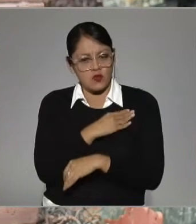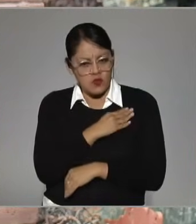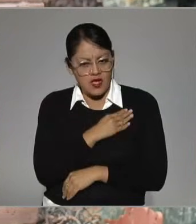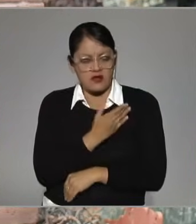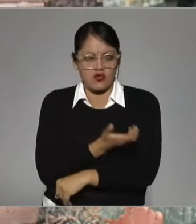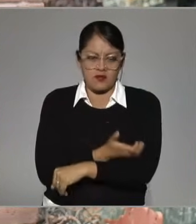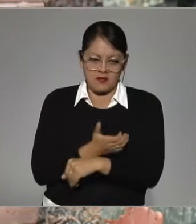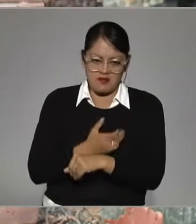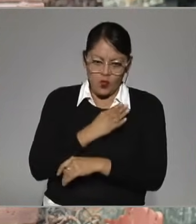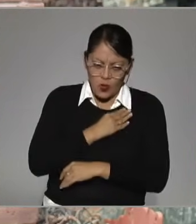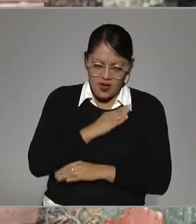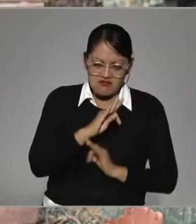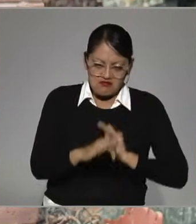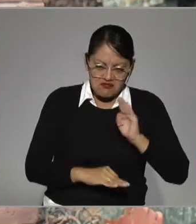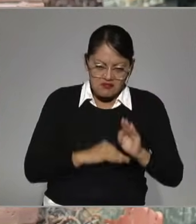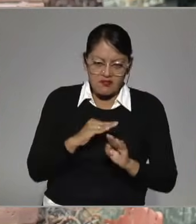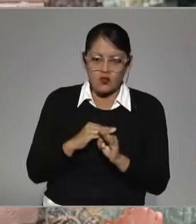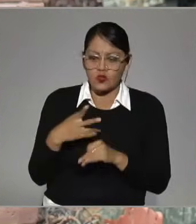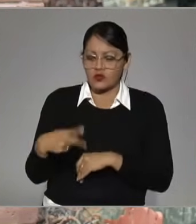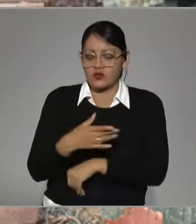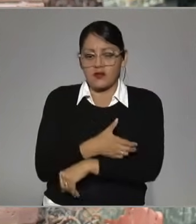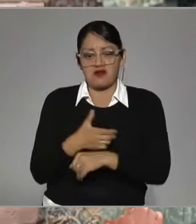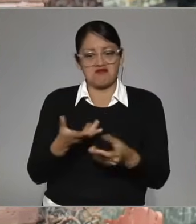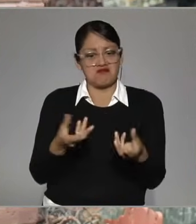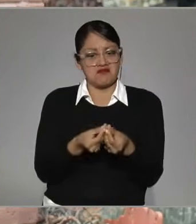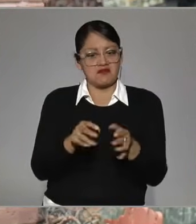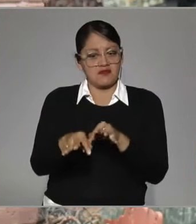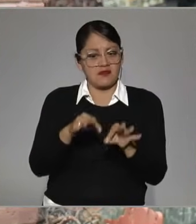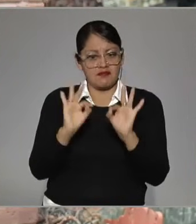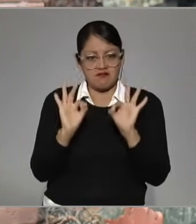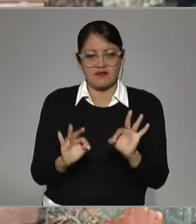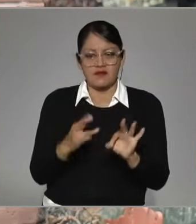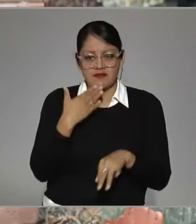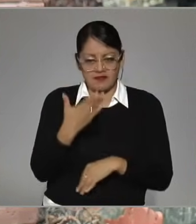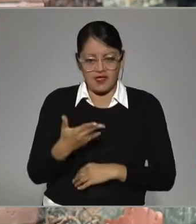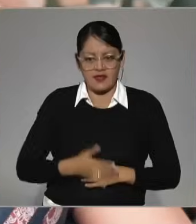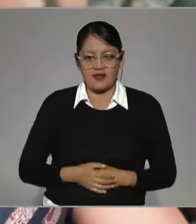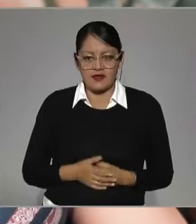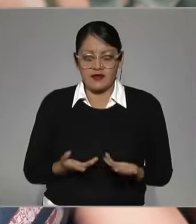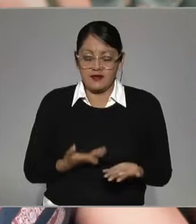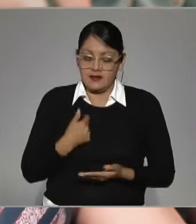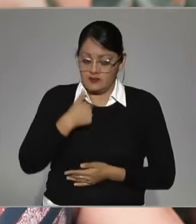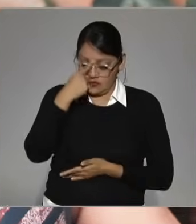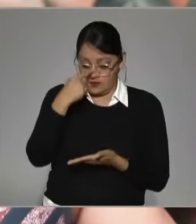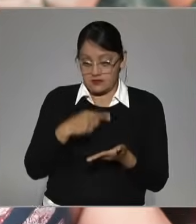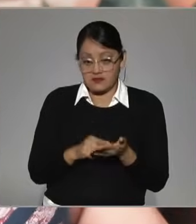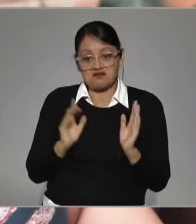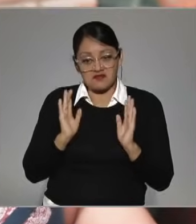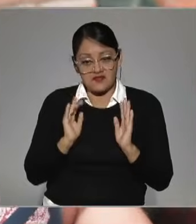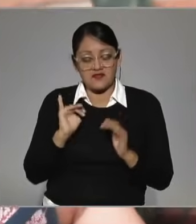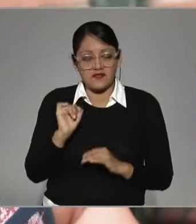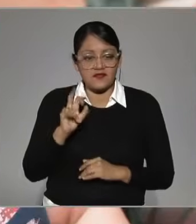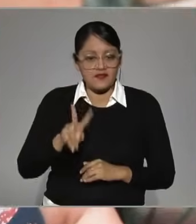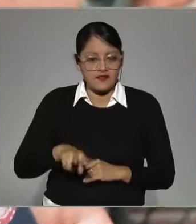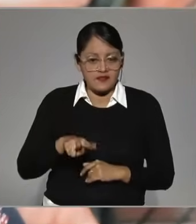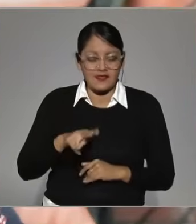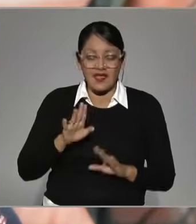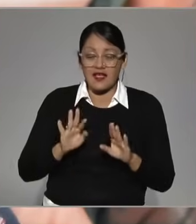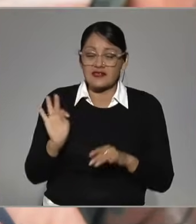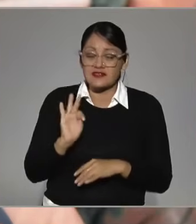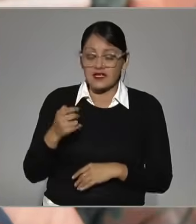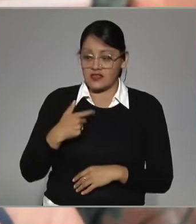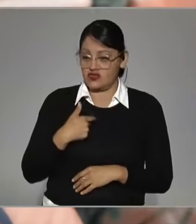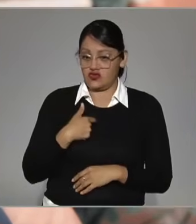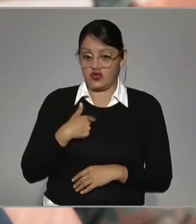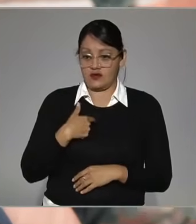compañeros, trabajan bien con sus compañeros y todo. Entonces creo que pues si bien es cierto que a lo mejor no tengo como